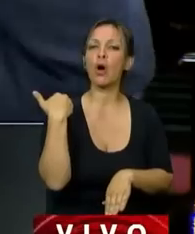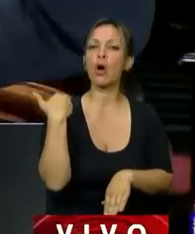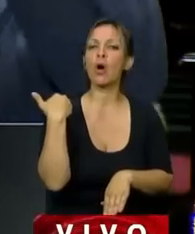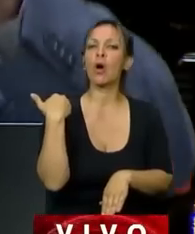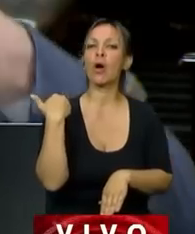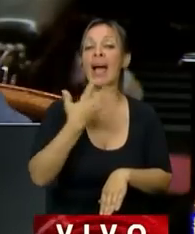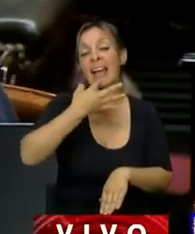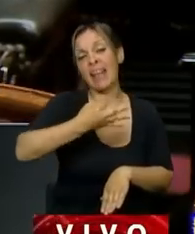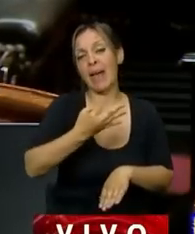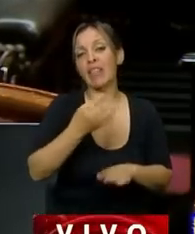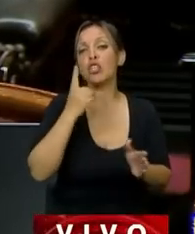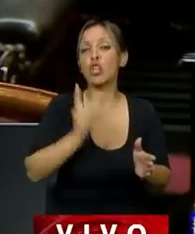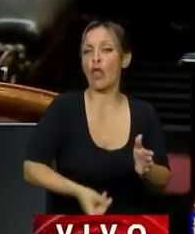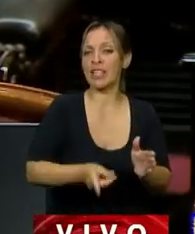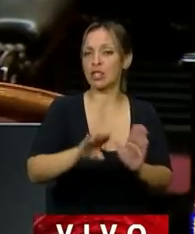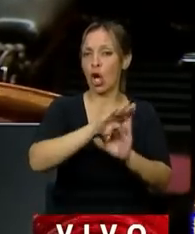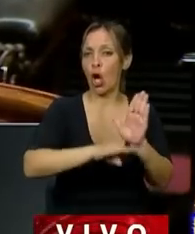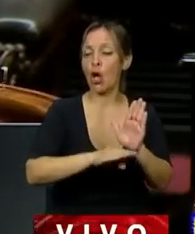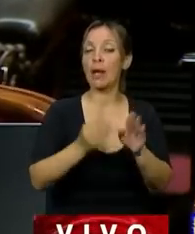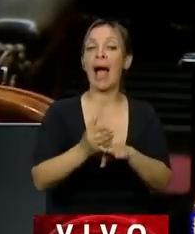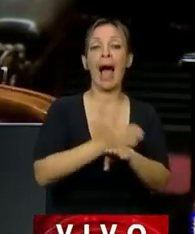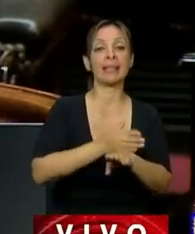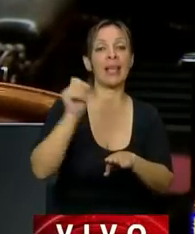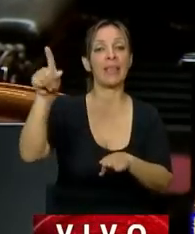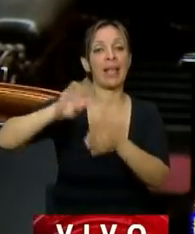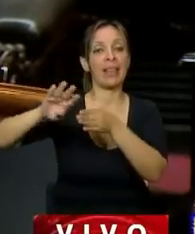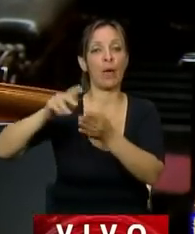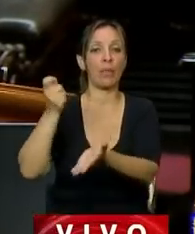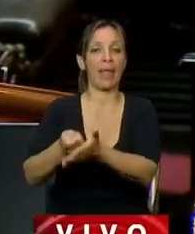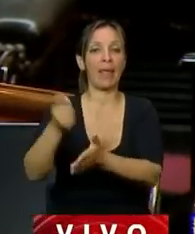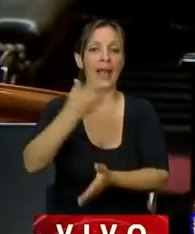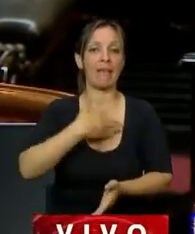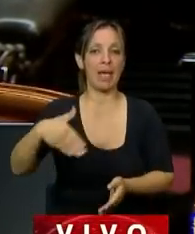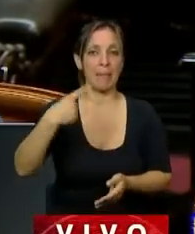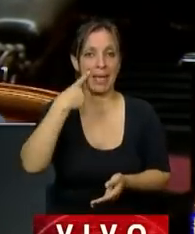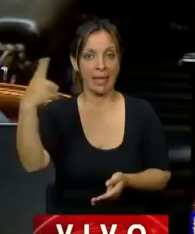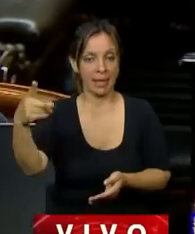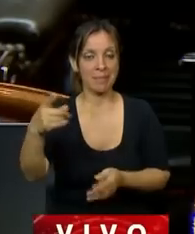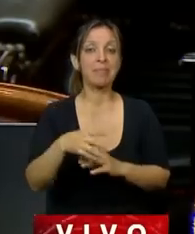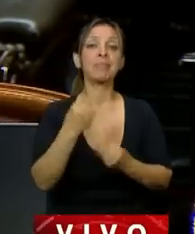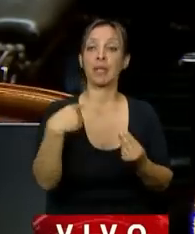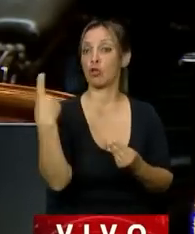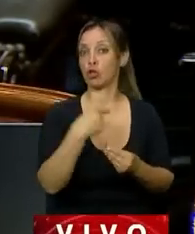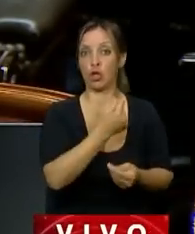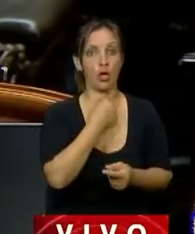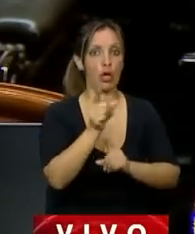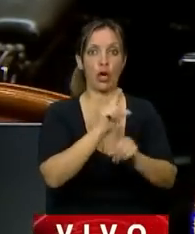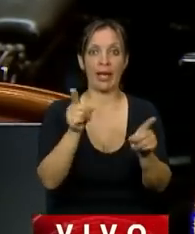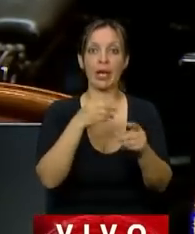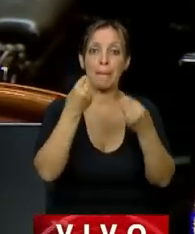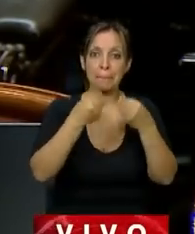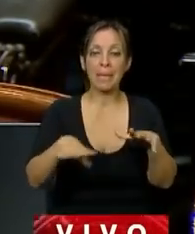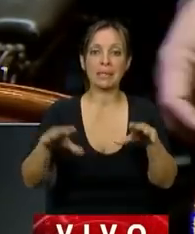presupuesto, precondición del acuerdo con el Fondo Monetario Internacional. No queríamos que la Argentina entre en